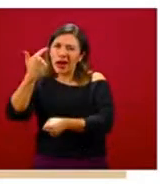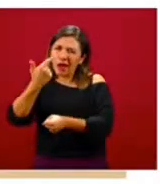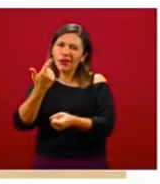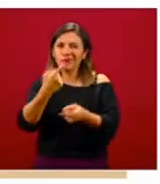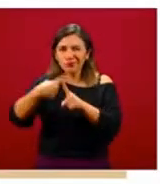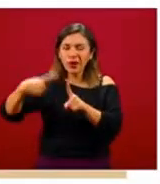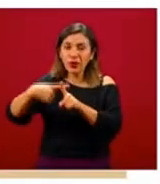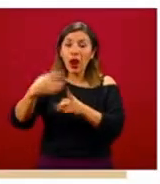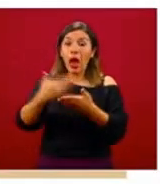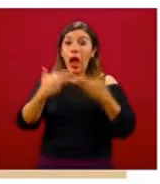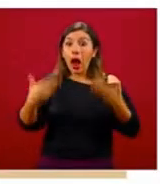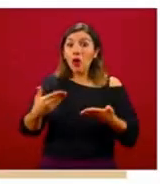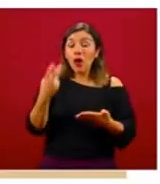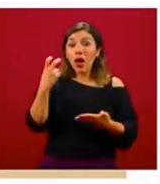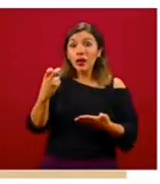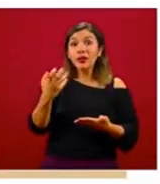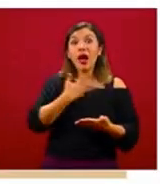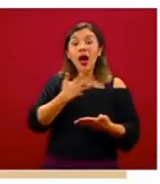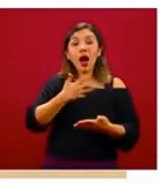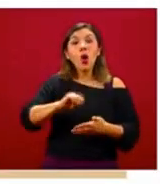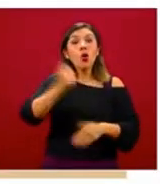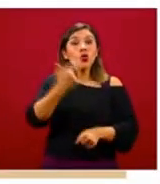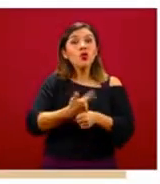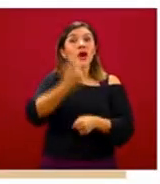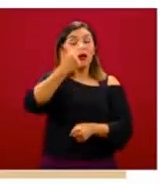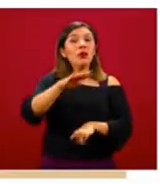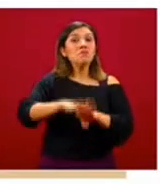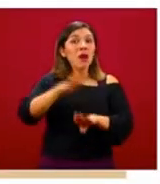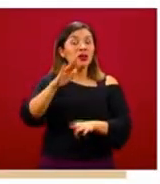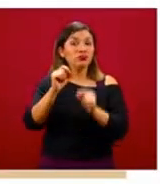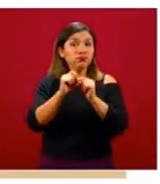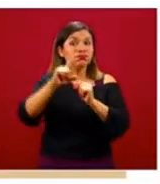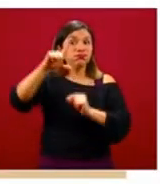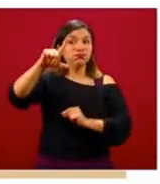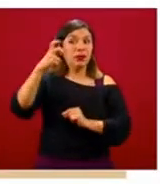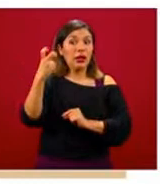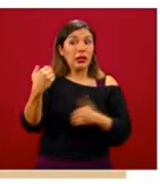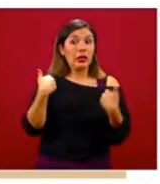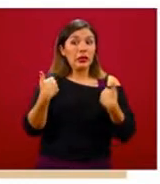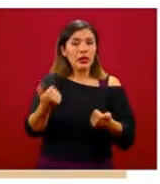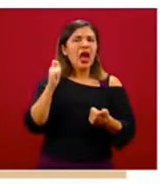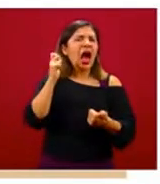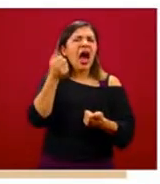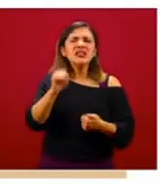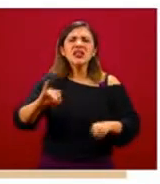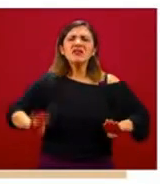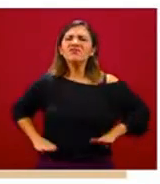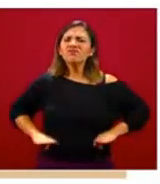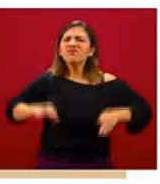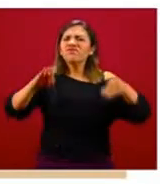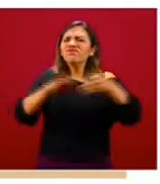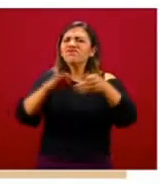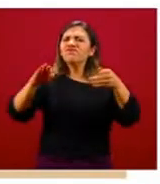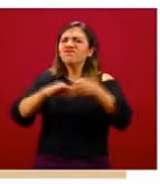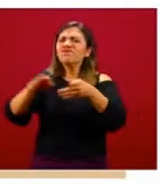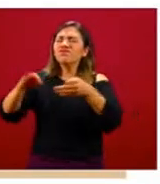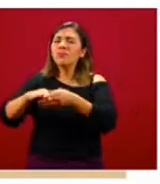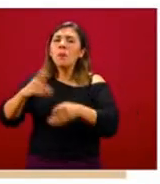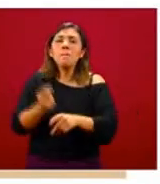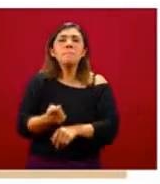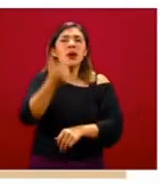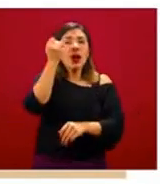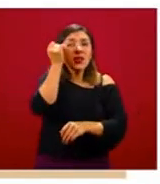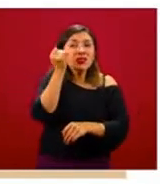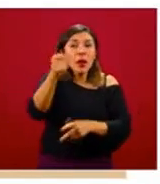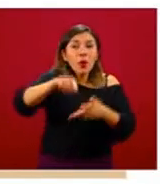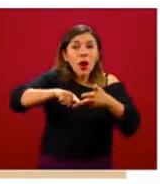these y aunque ahora cases. en estos casos tenemos un índice de gravedad que ha sido más Right now alto, we esto es have a habitual en las higher primeras semanas o en los primeros serious